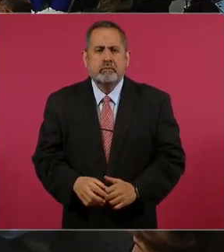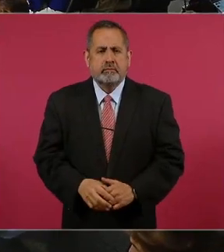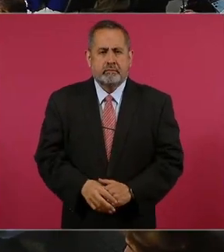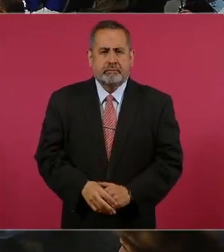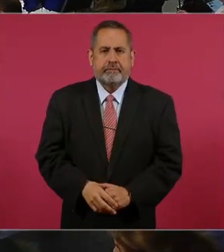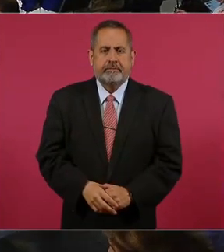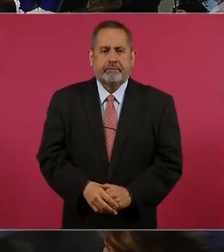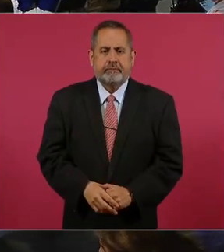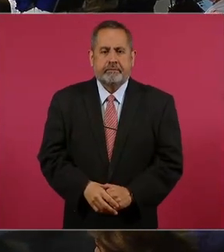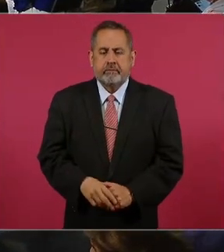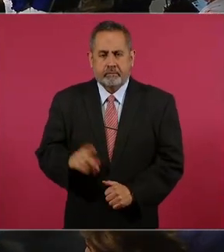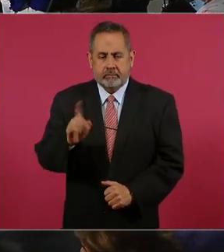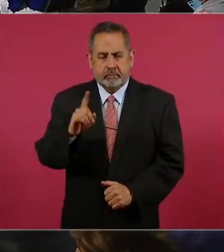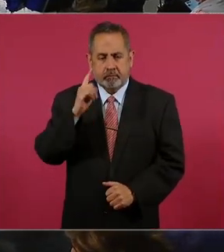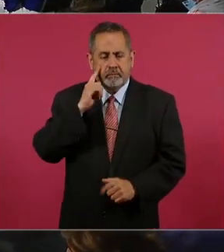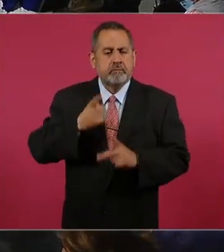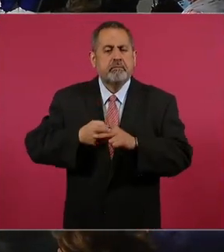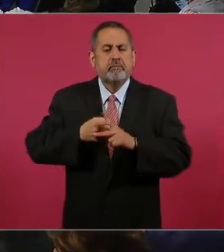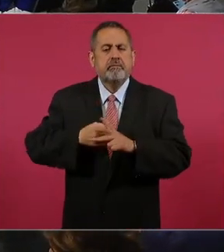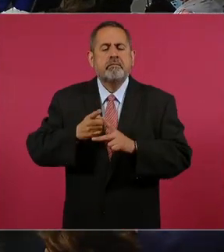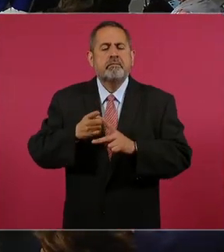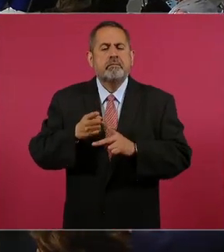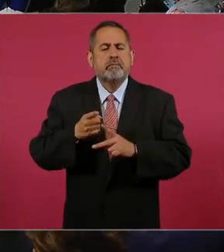60 no, promedio